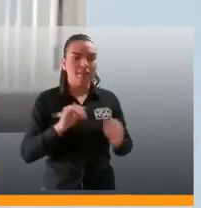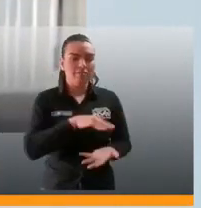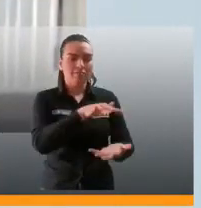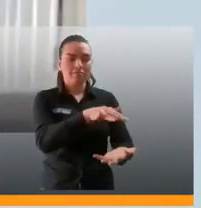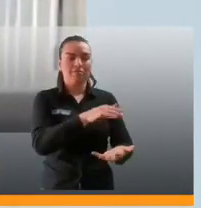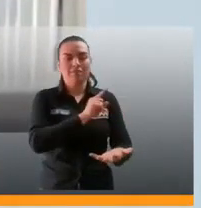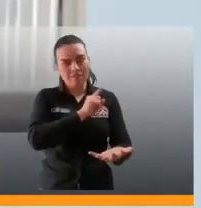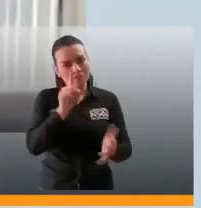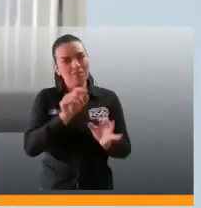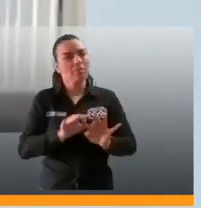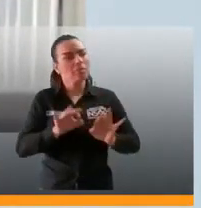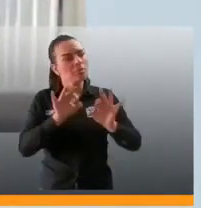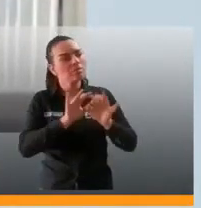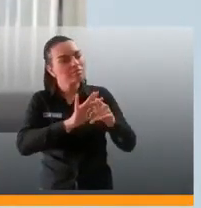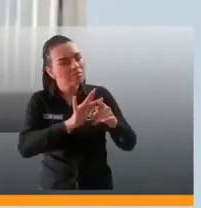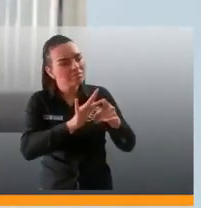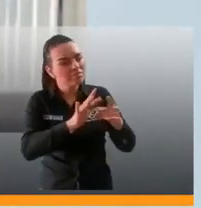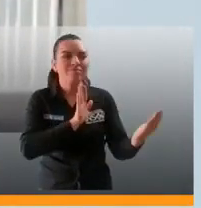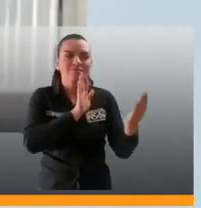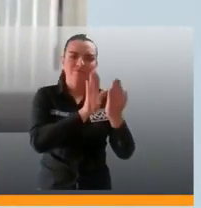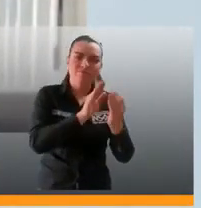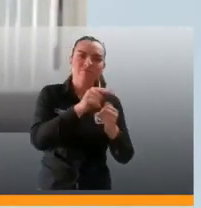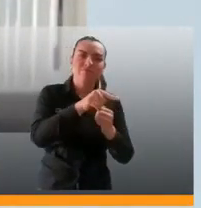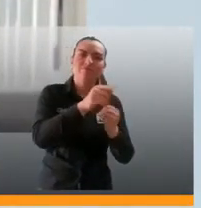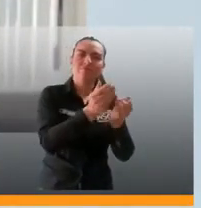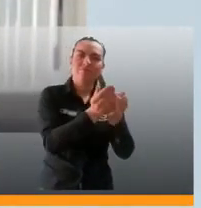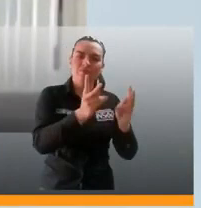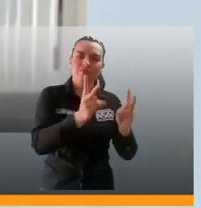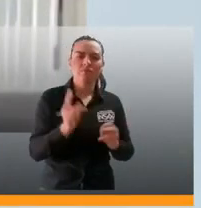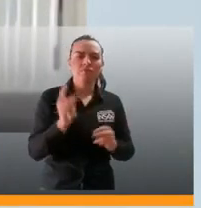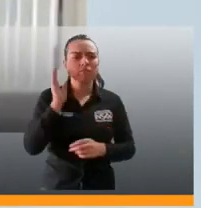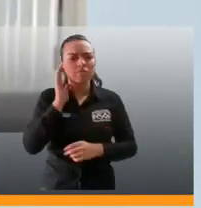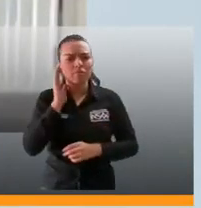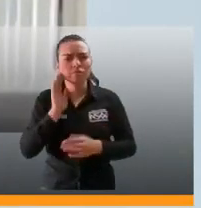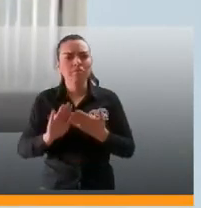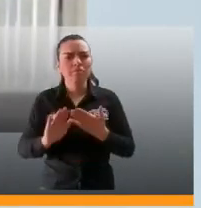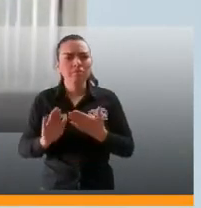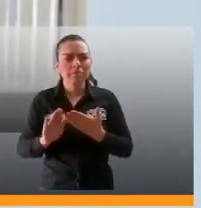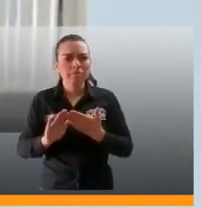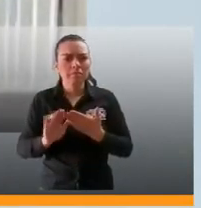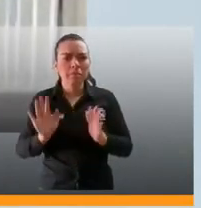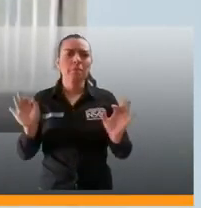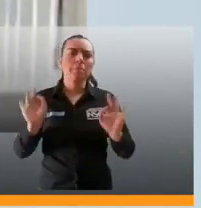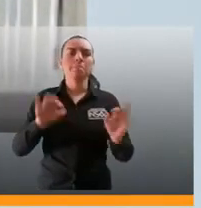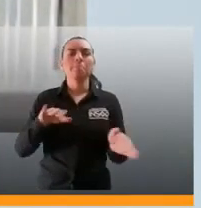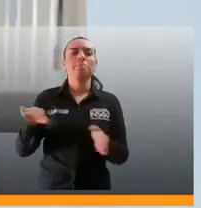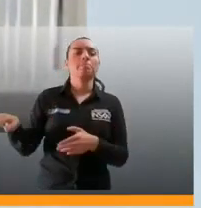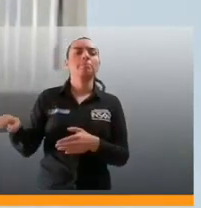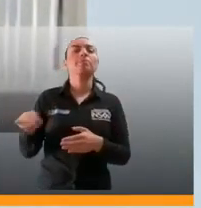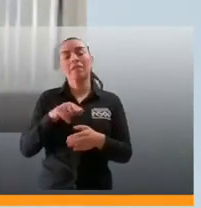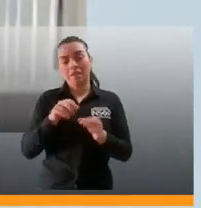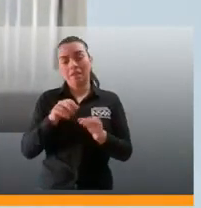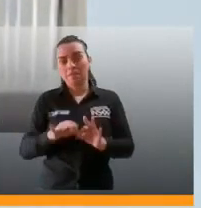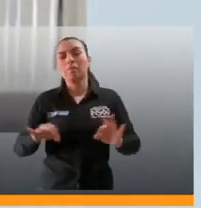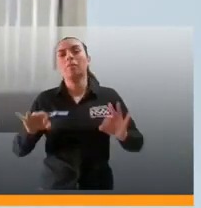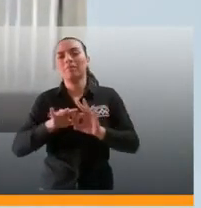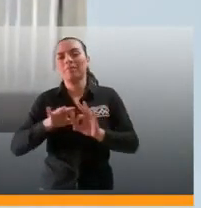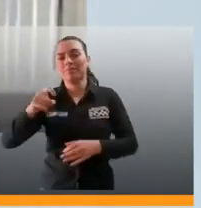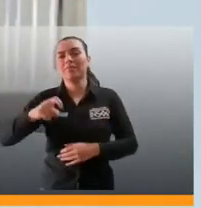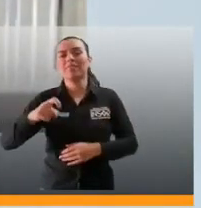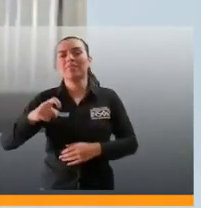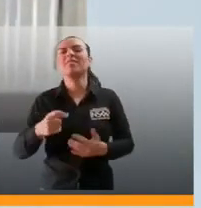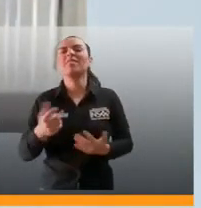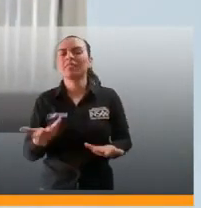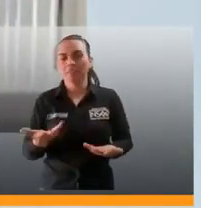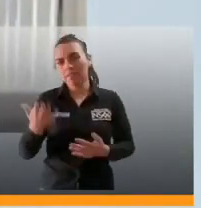los estudiantes. ¿Aló? Bueno, también necesitamos, hicimos